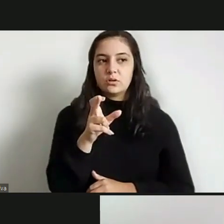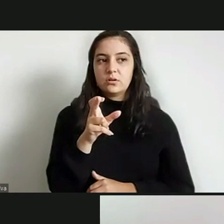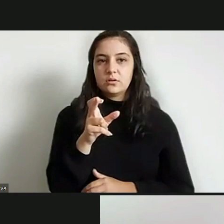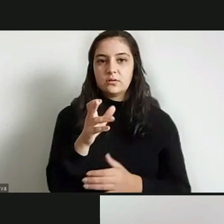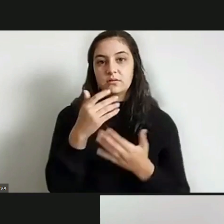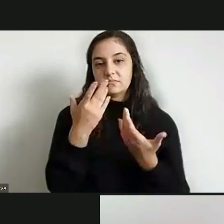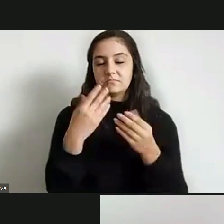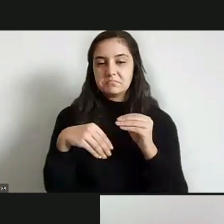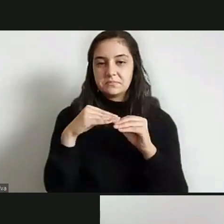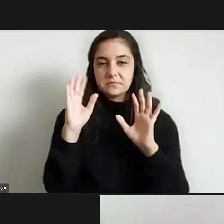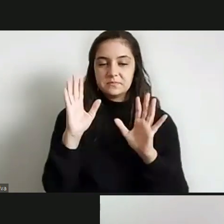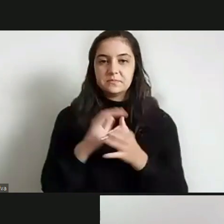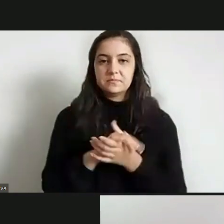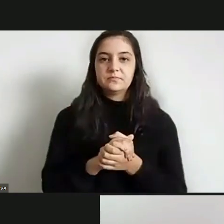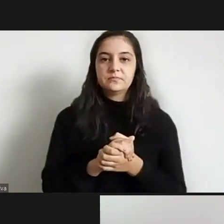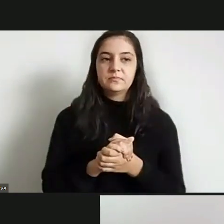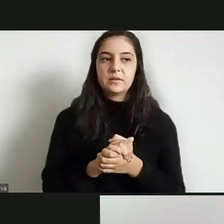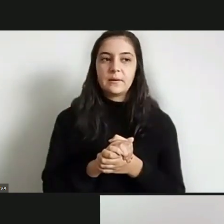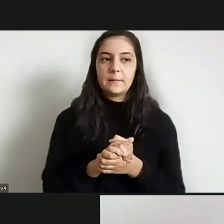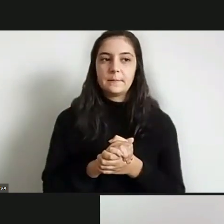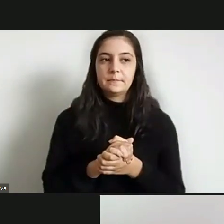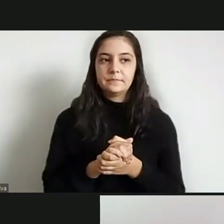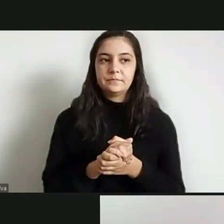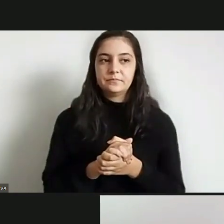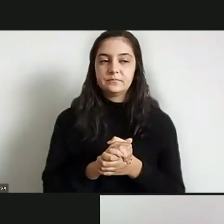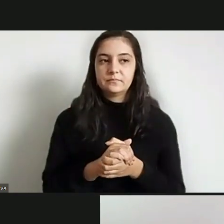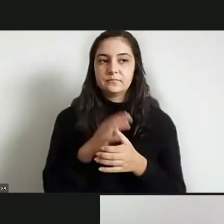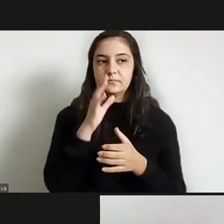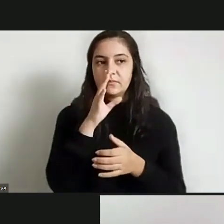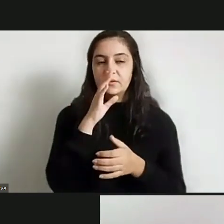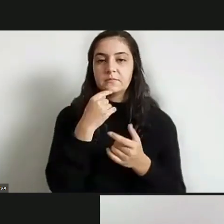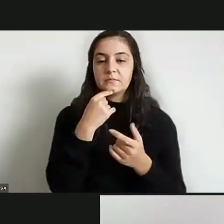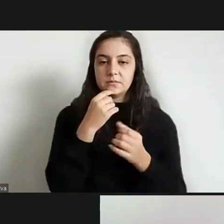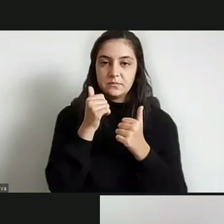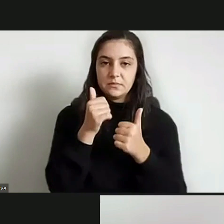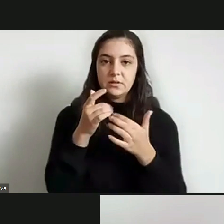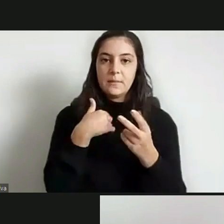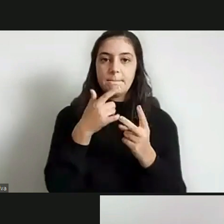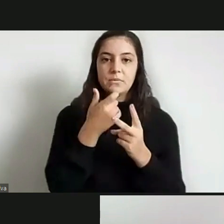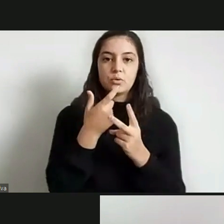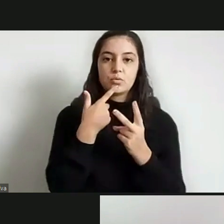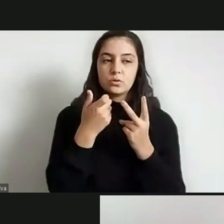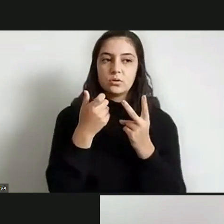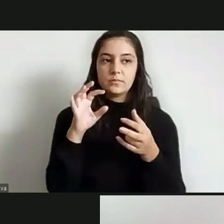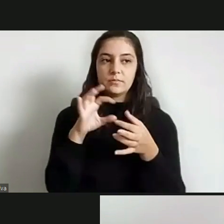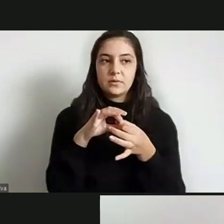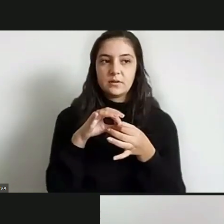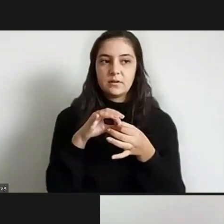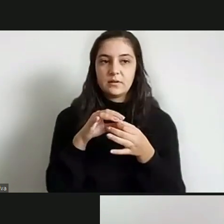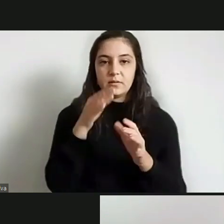agregamos. Vale. Si entendí bien, entonces tengo dos preguntas que se dirigieron específicamente a